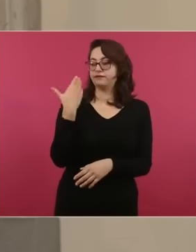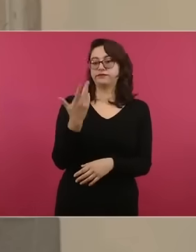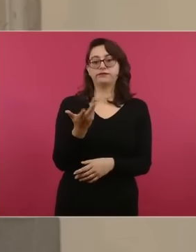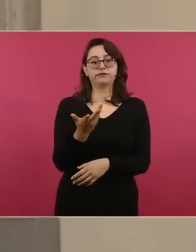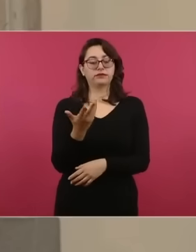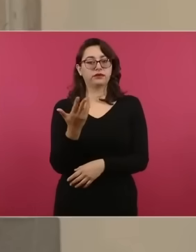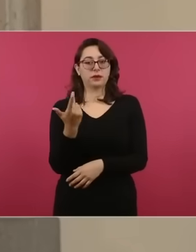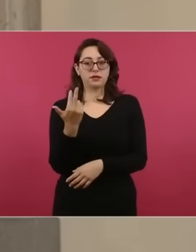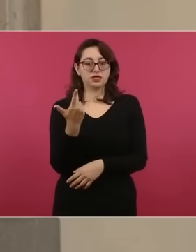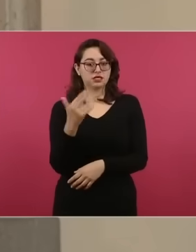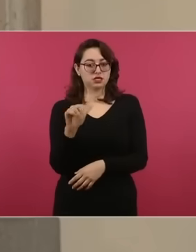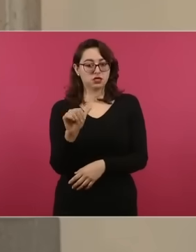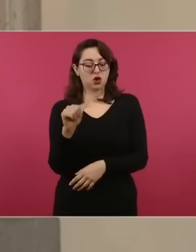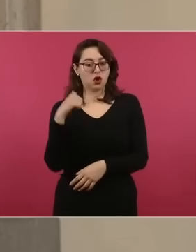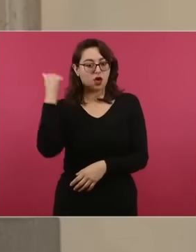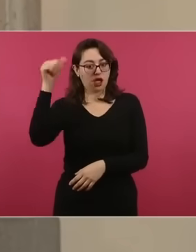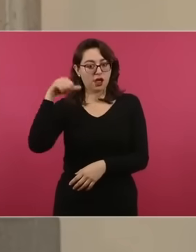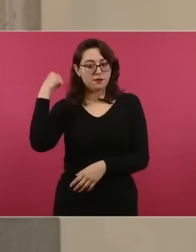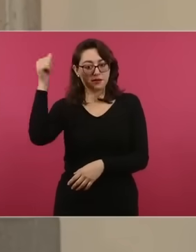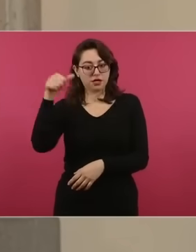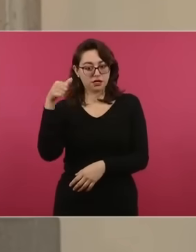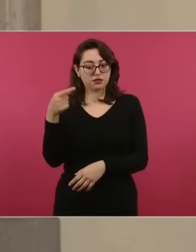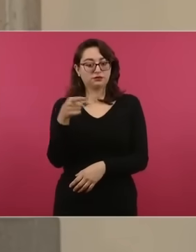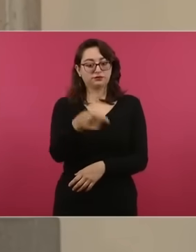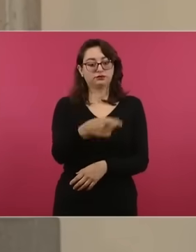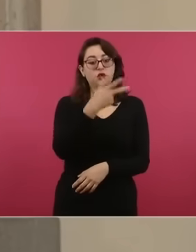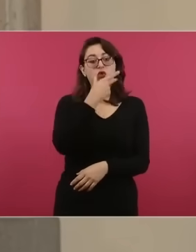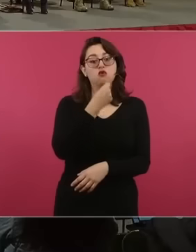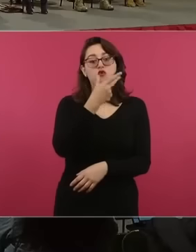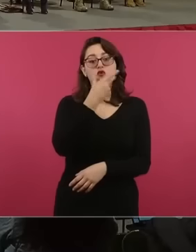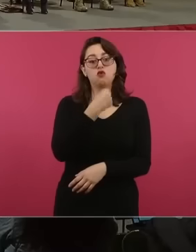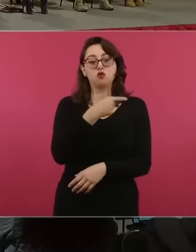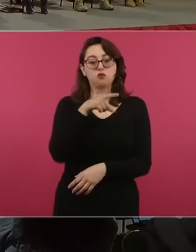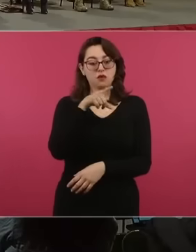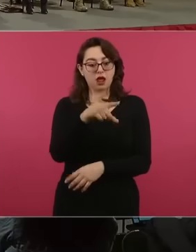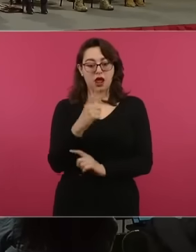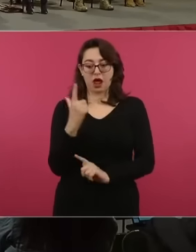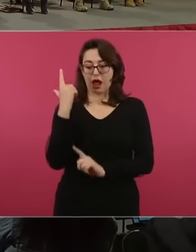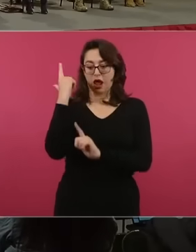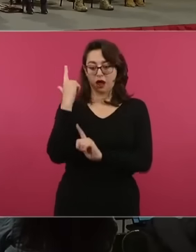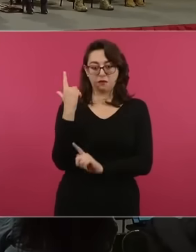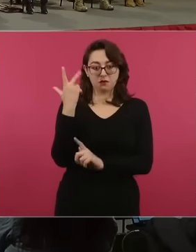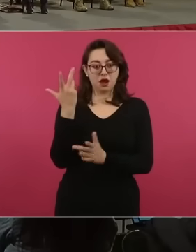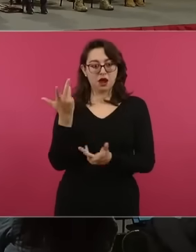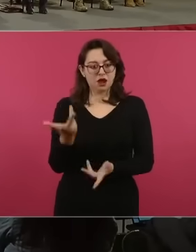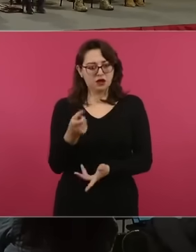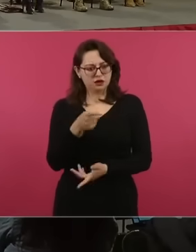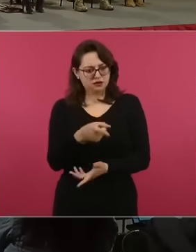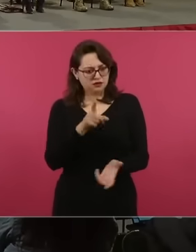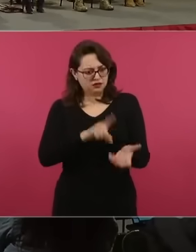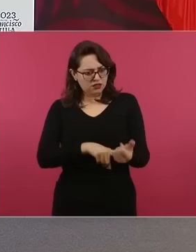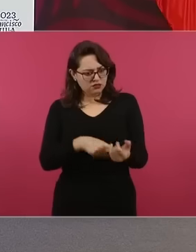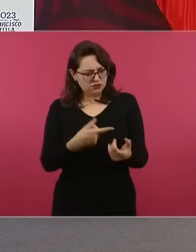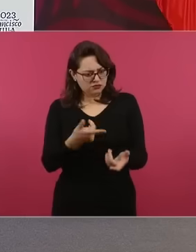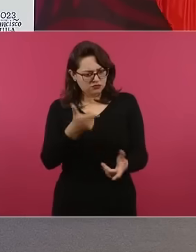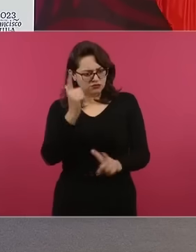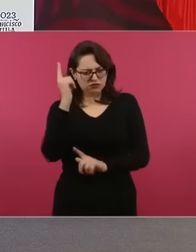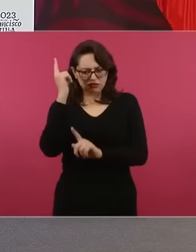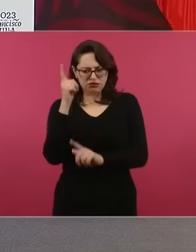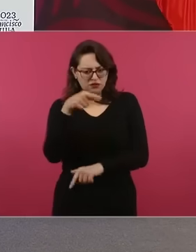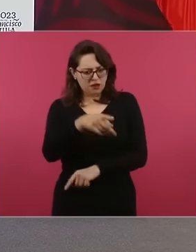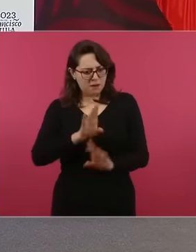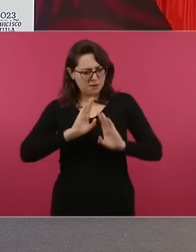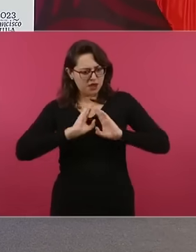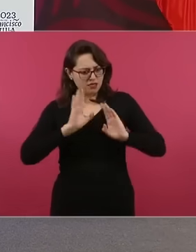cuando dictó sentencia absolutoria en favor de un hombre por el delito de portación de arma de uso exclusivo y posición de cartuchos